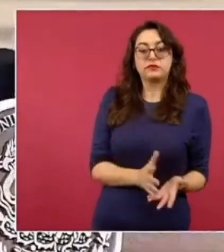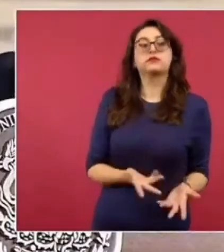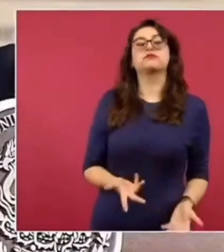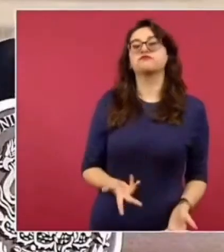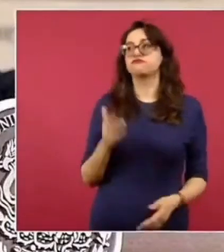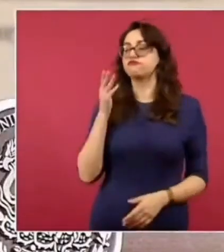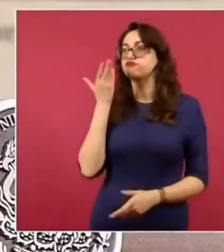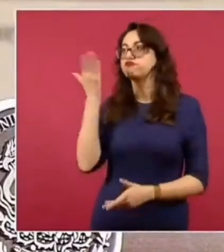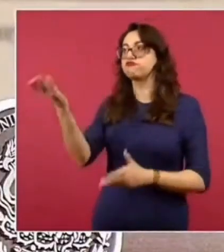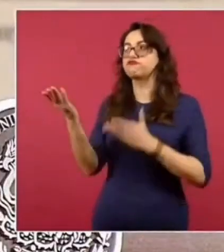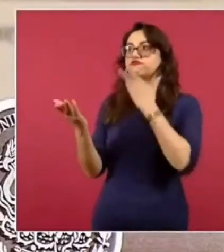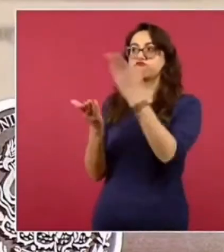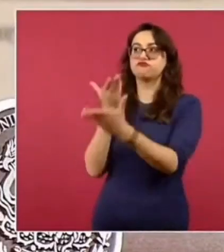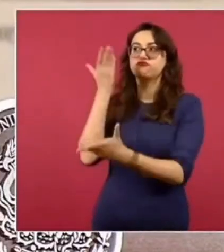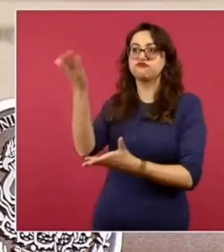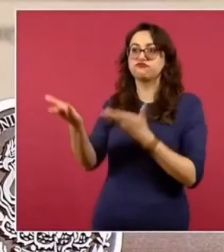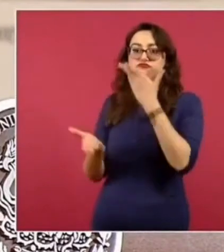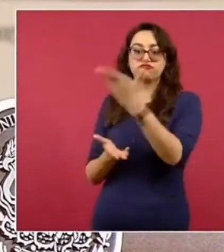pues empieza a pedirle